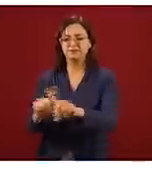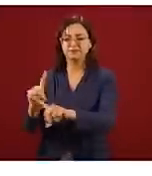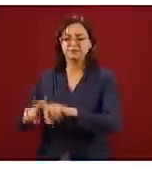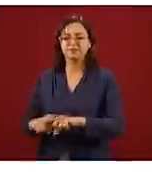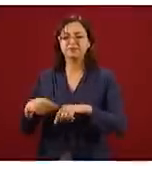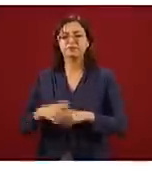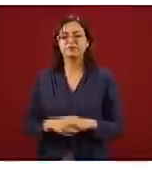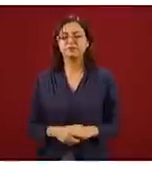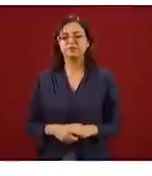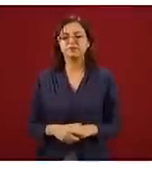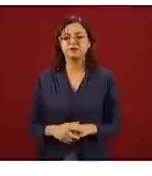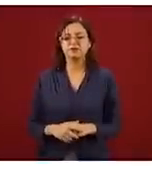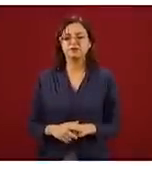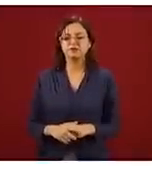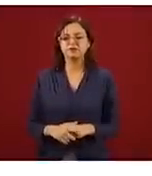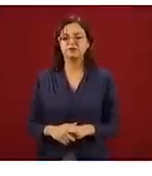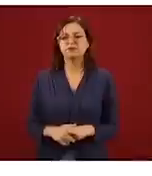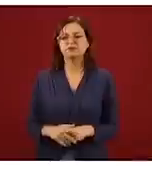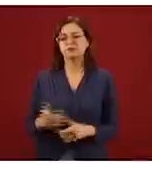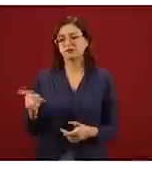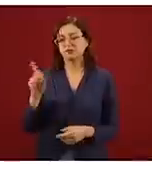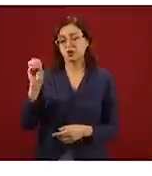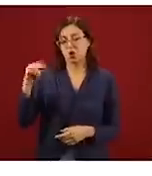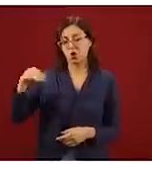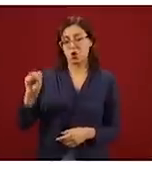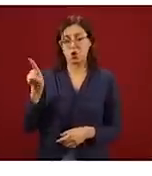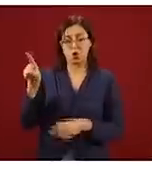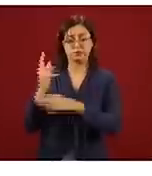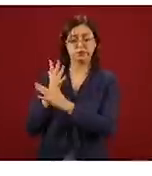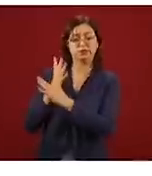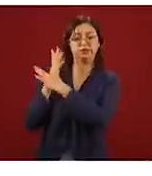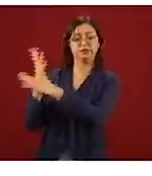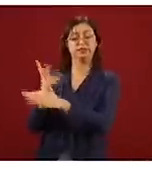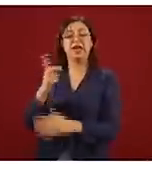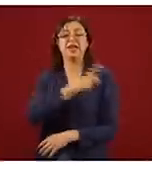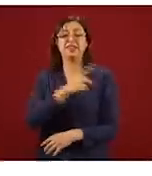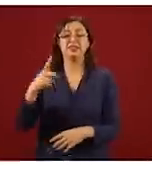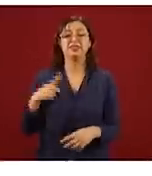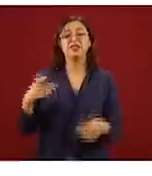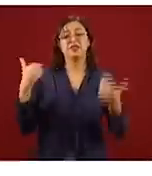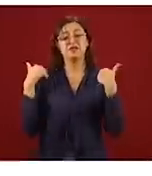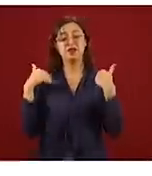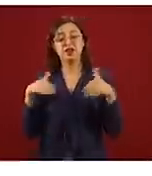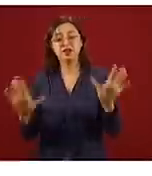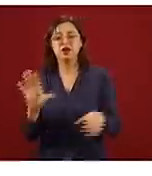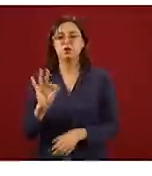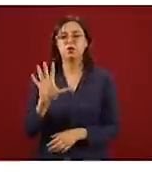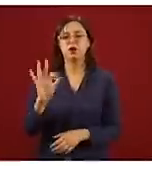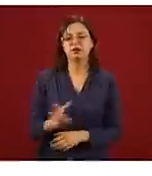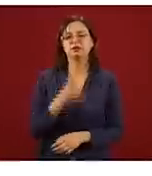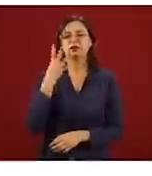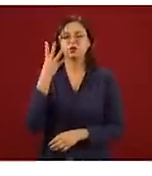con el indicador que pone la Organización Mundial de la Salud, deberíamos haber tenido en 2018